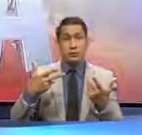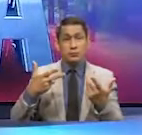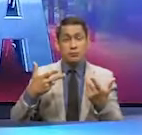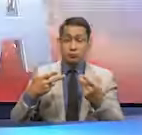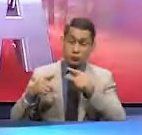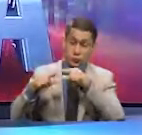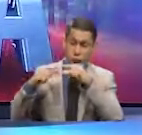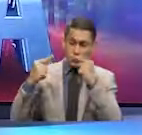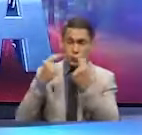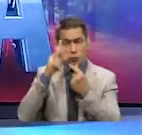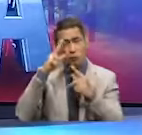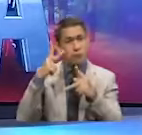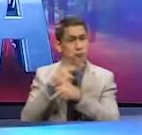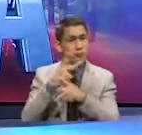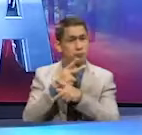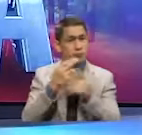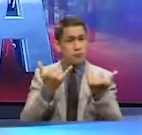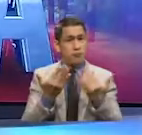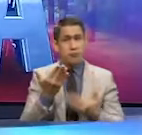agrupación delictiva.